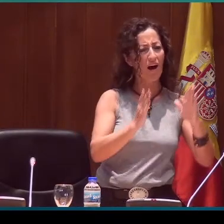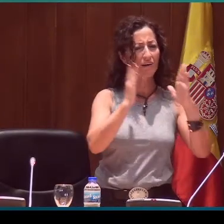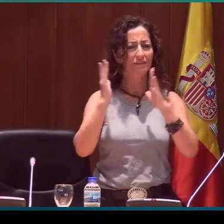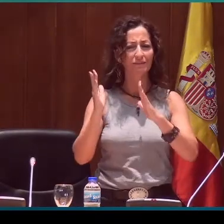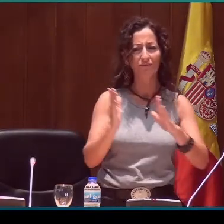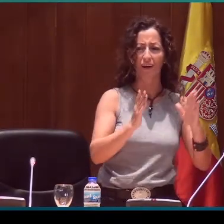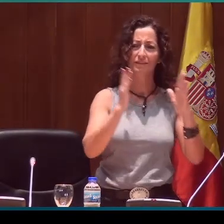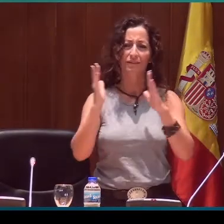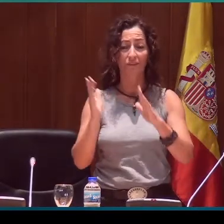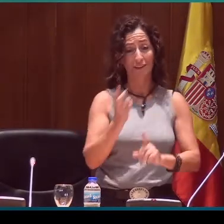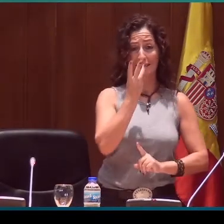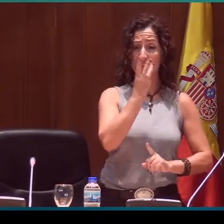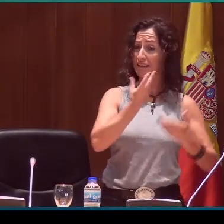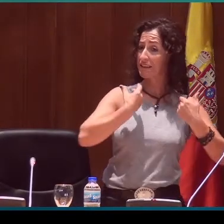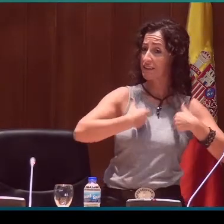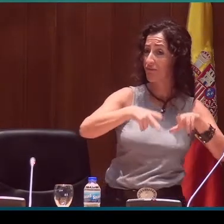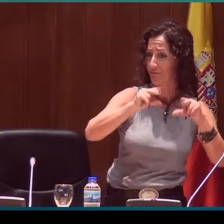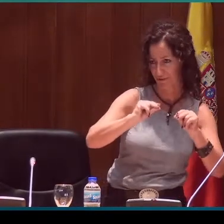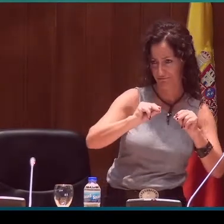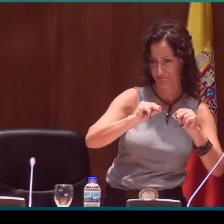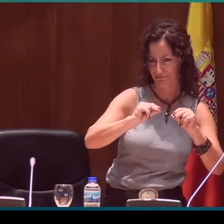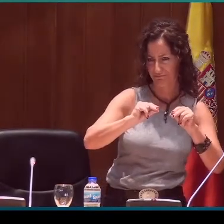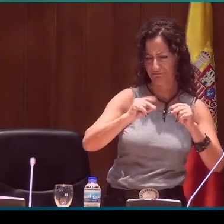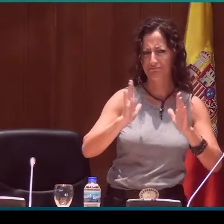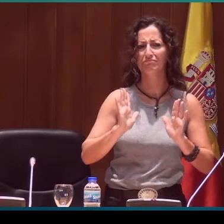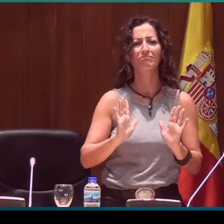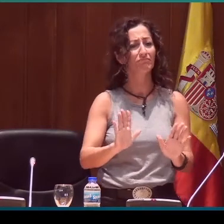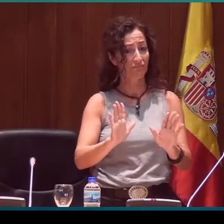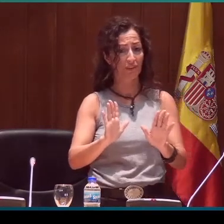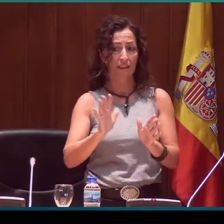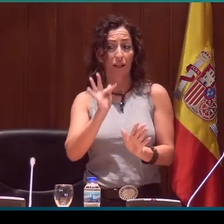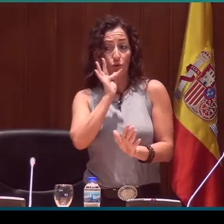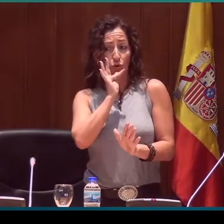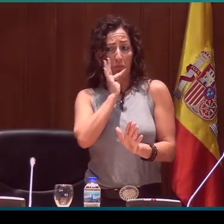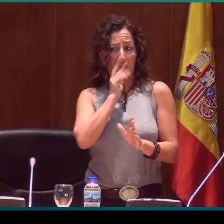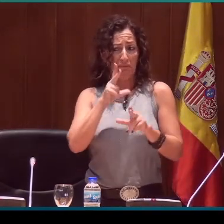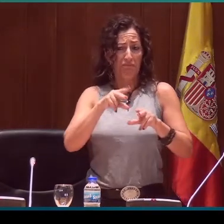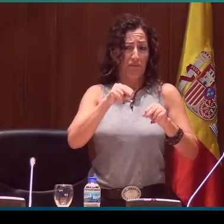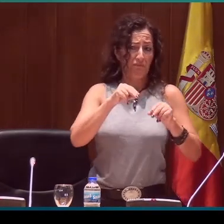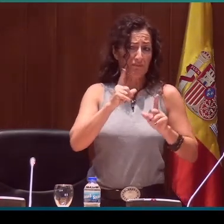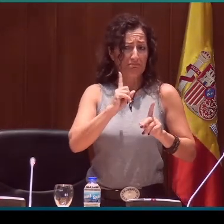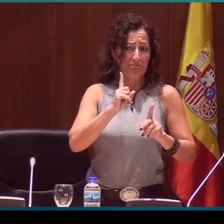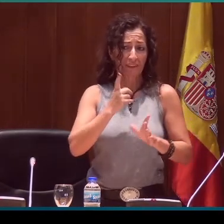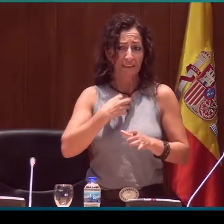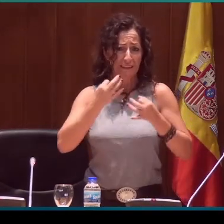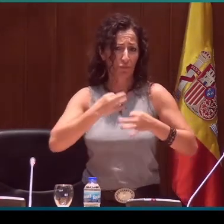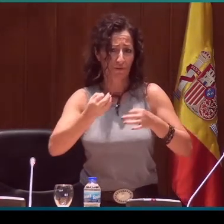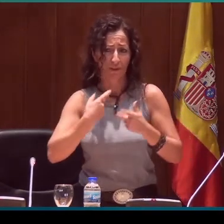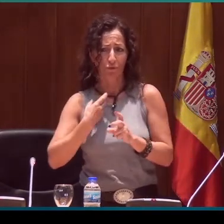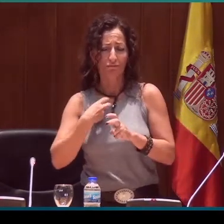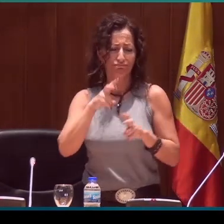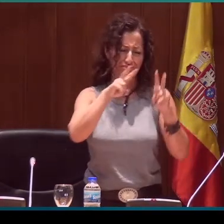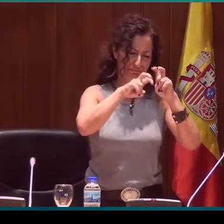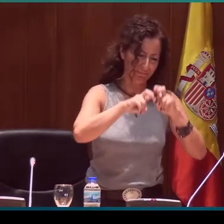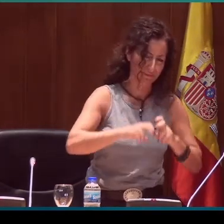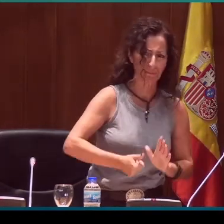en distintas fases. Ya tres las hemos cumplido, pero todavía nos falta terminar.